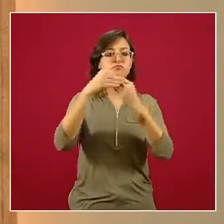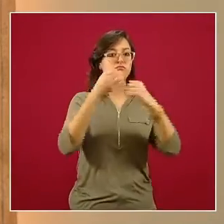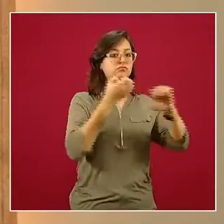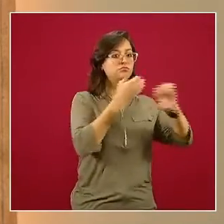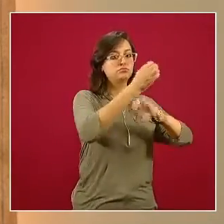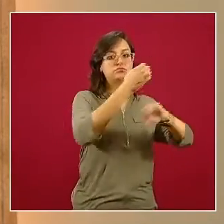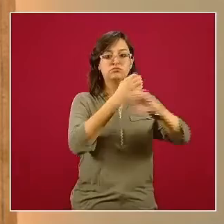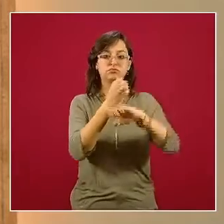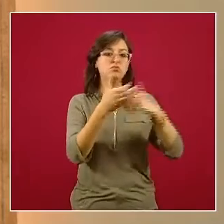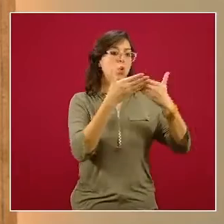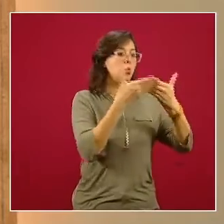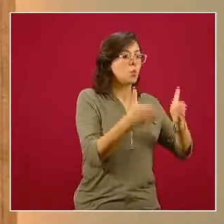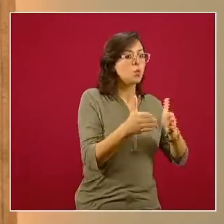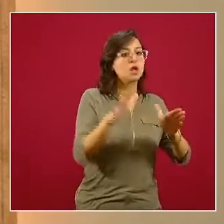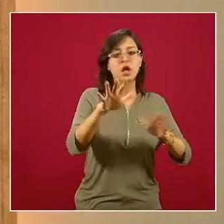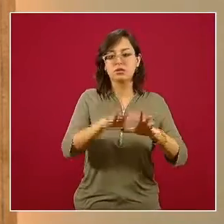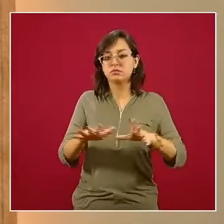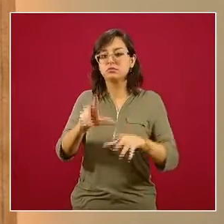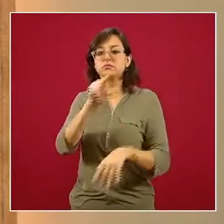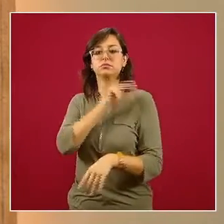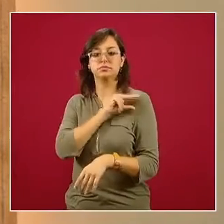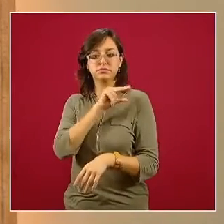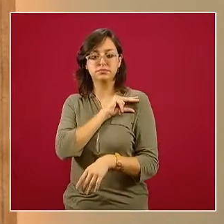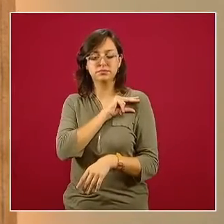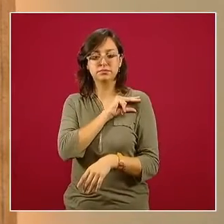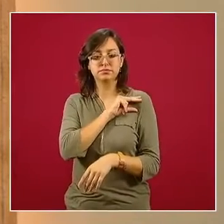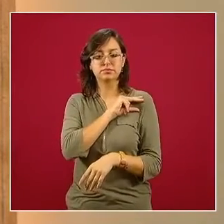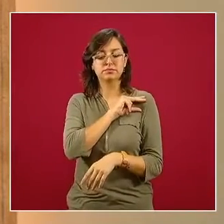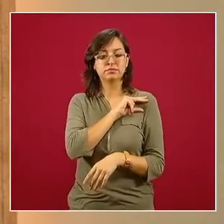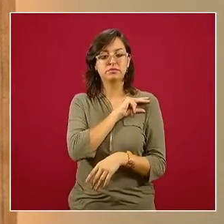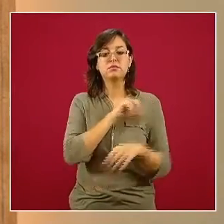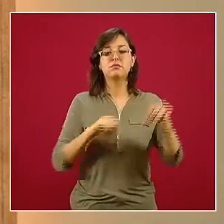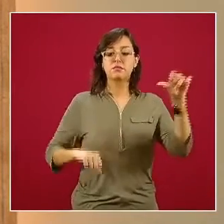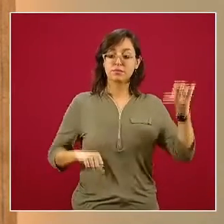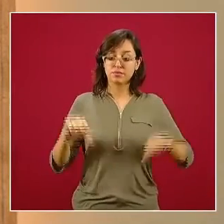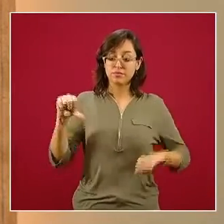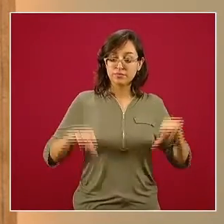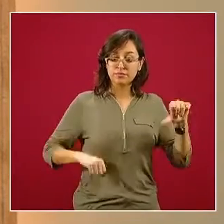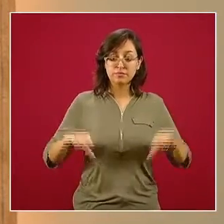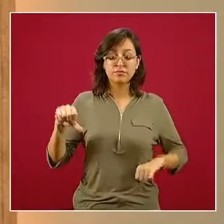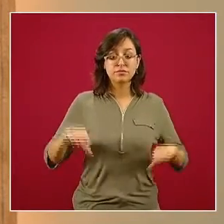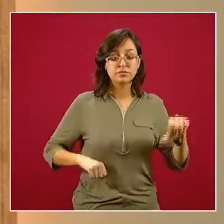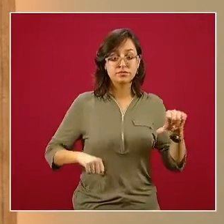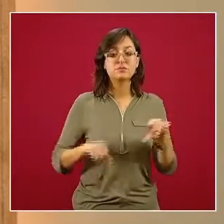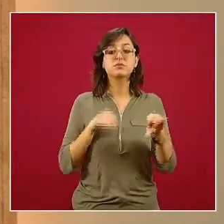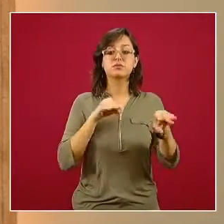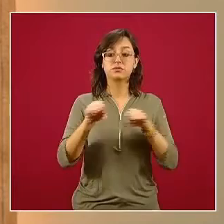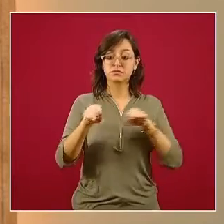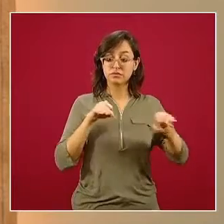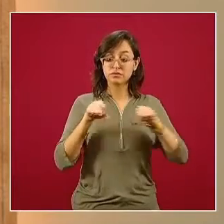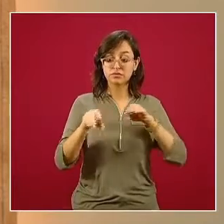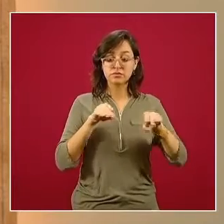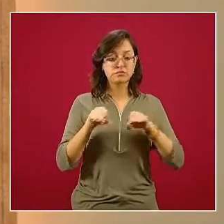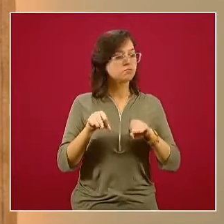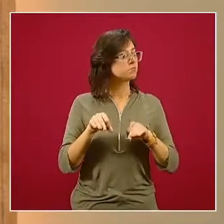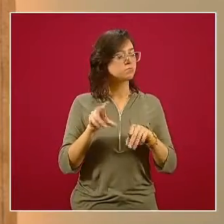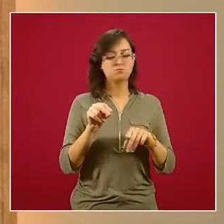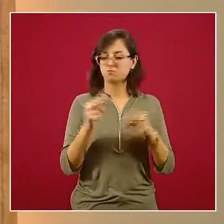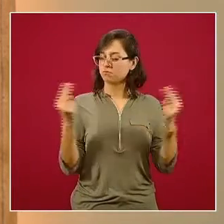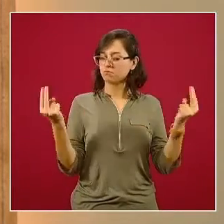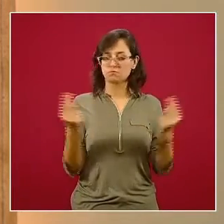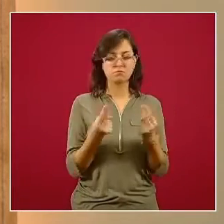públicas, sociales y privadas que tienen actividades de trabajo que no